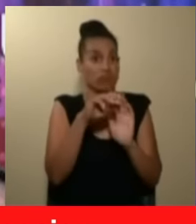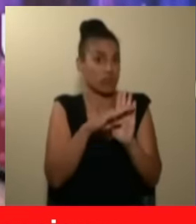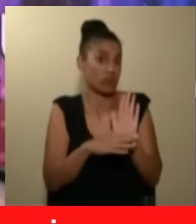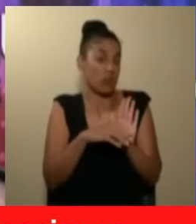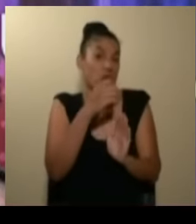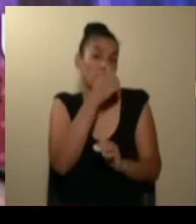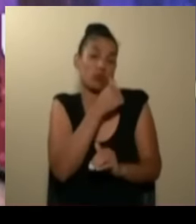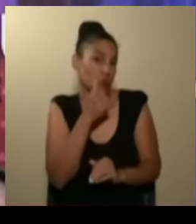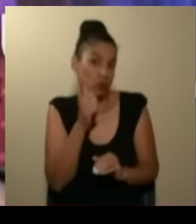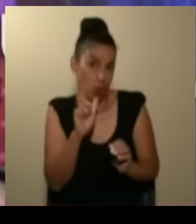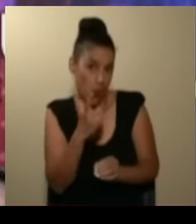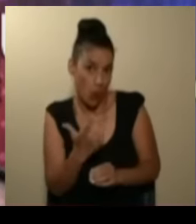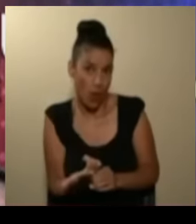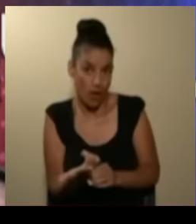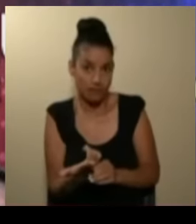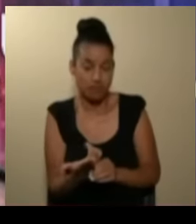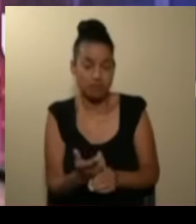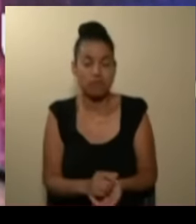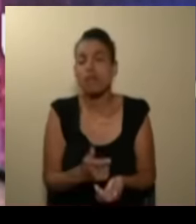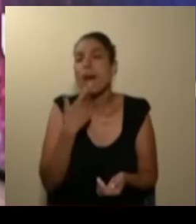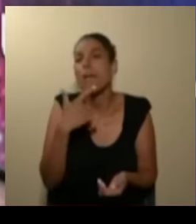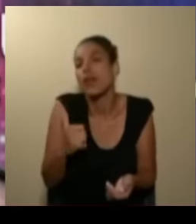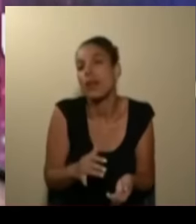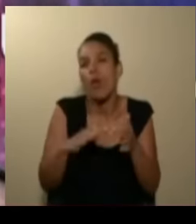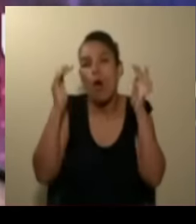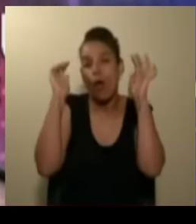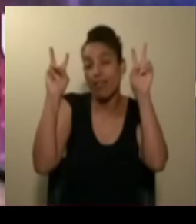promesas electorales. En educación, ¿a